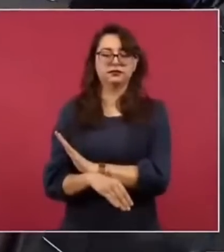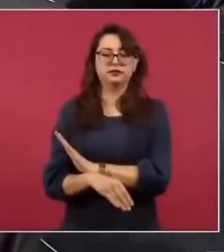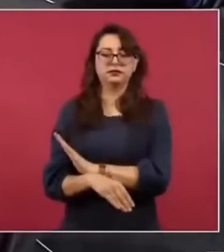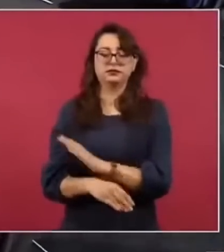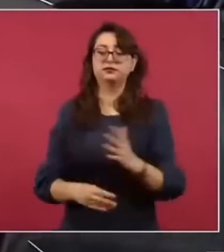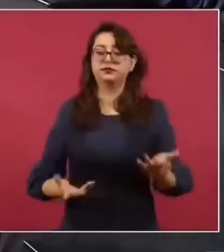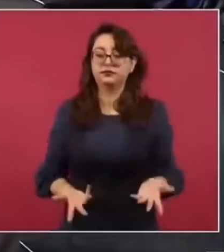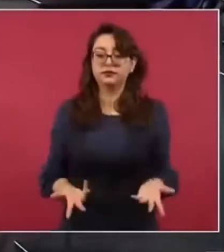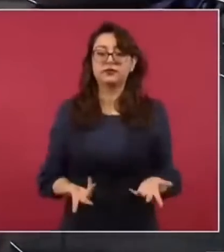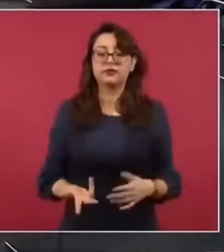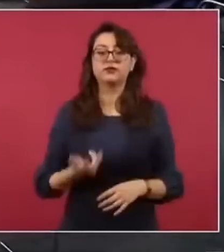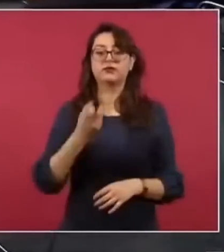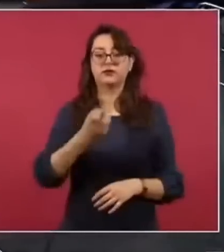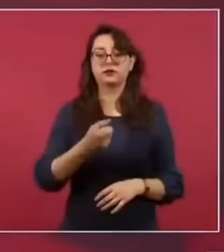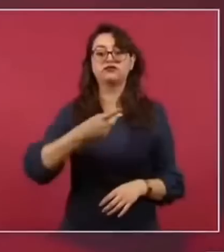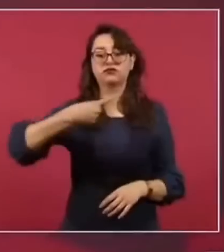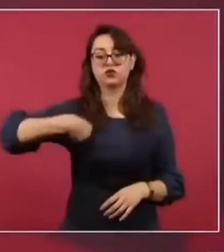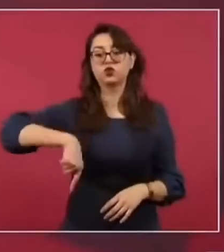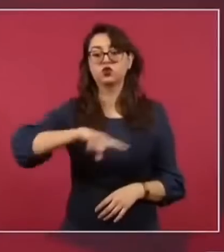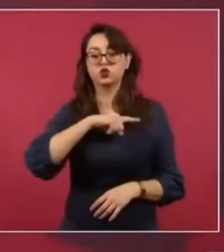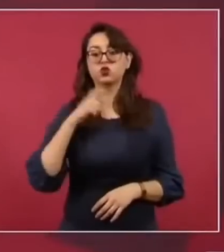ya nosotros afortunadamente